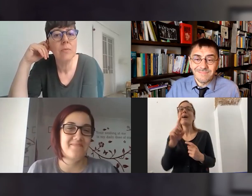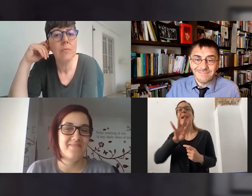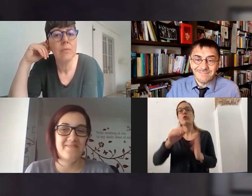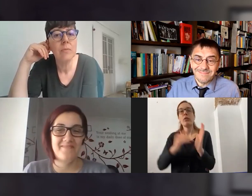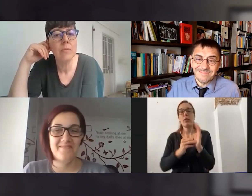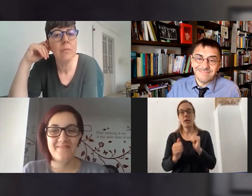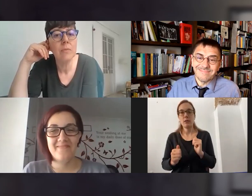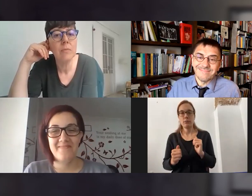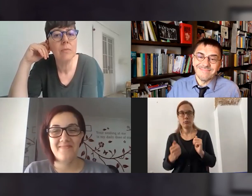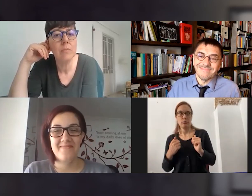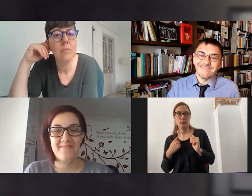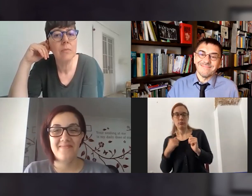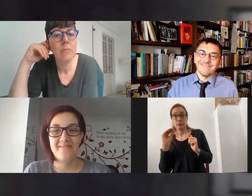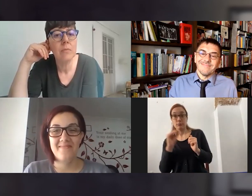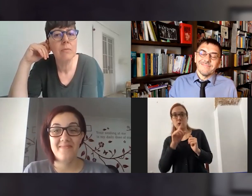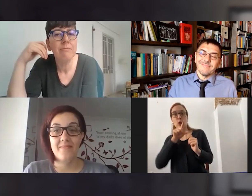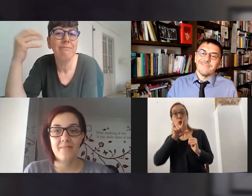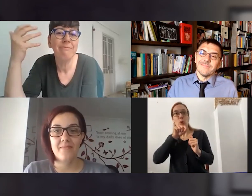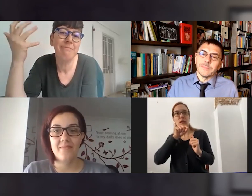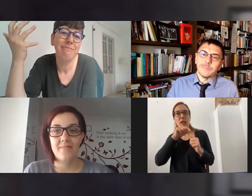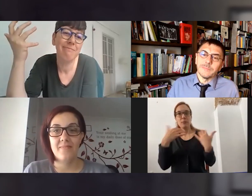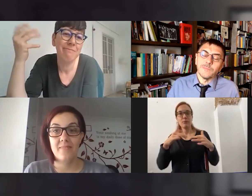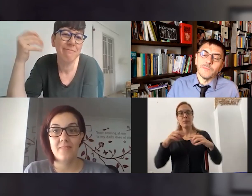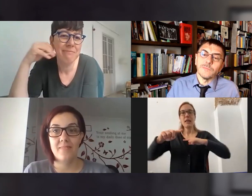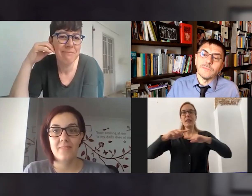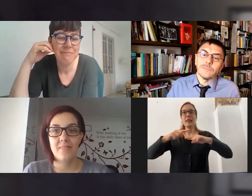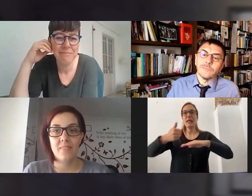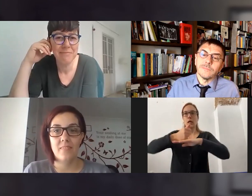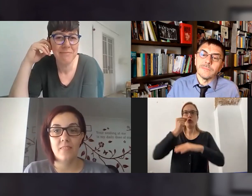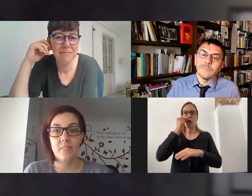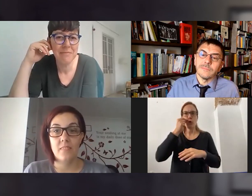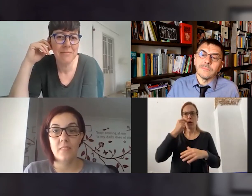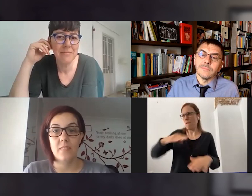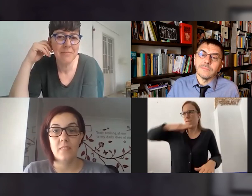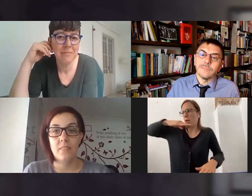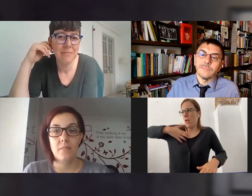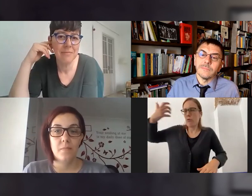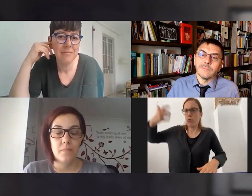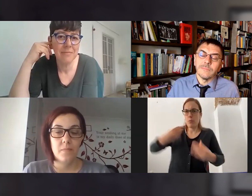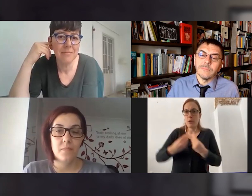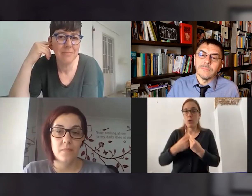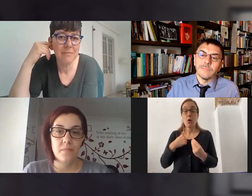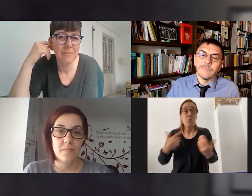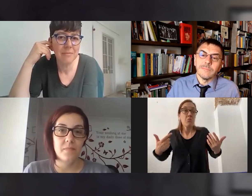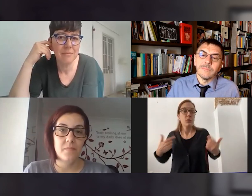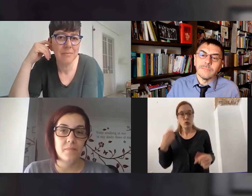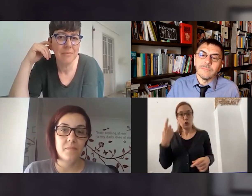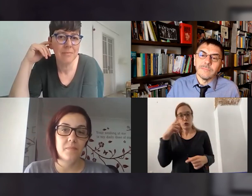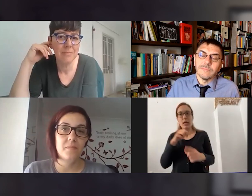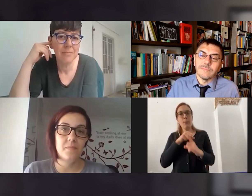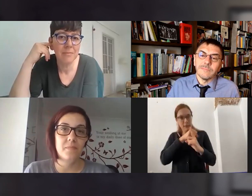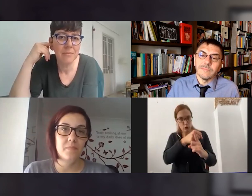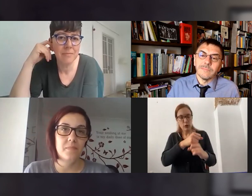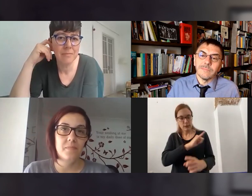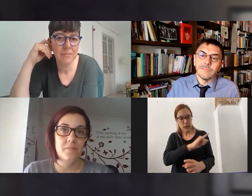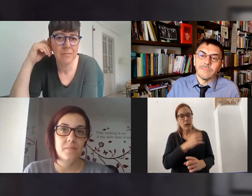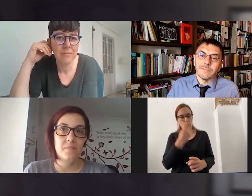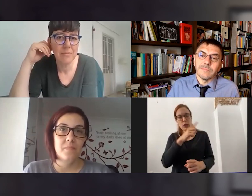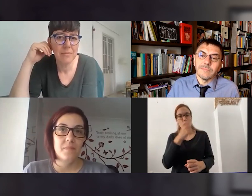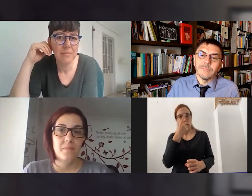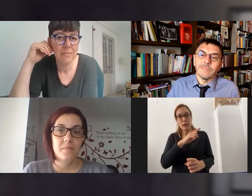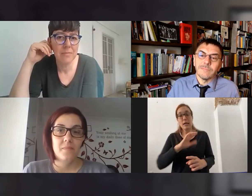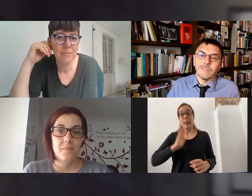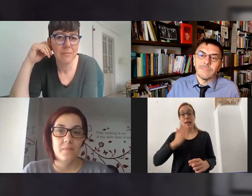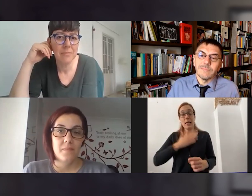notar en Twitter y salió el director enfadadísimo. Pero bueno, es que sabemos cuáles son las presiones y al día siguiente en concreto ya la